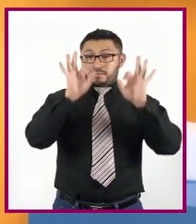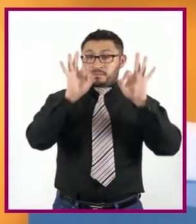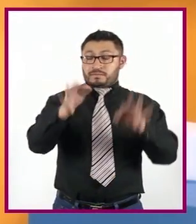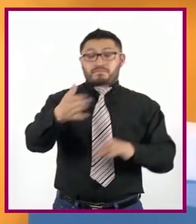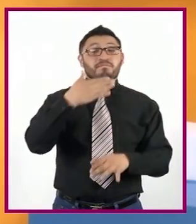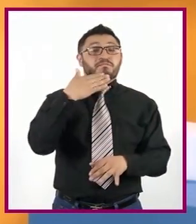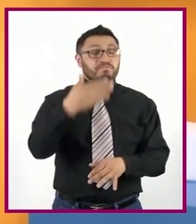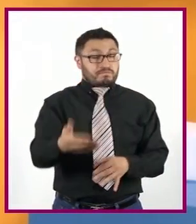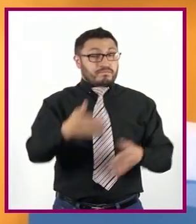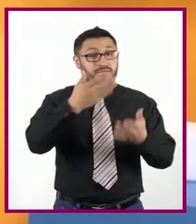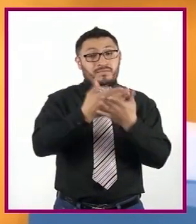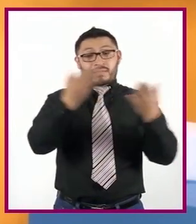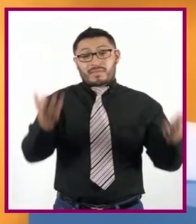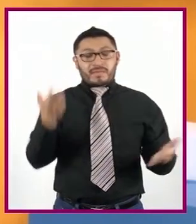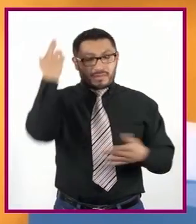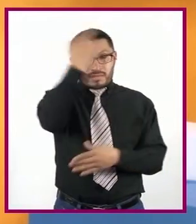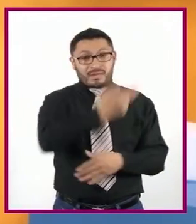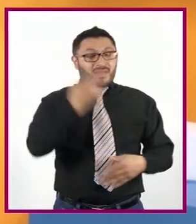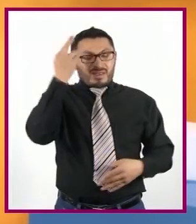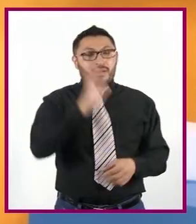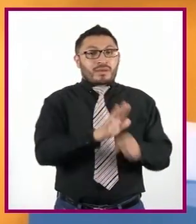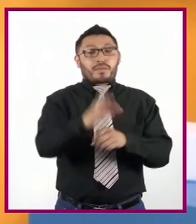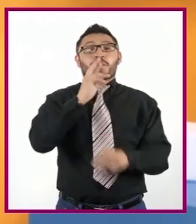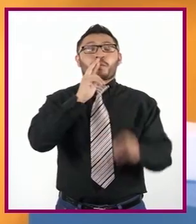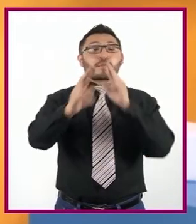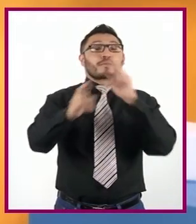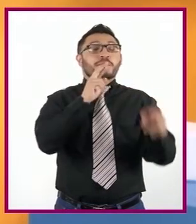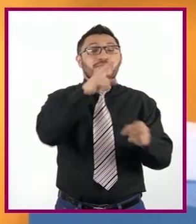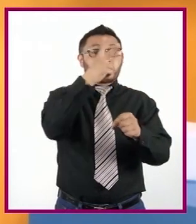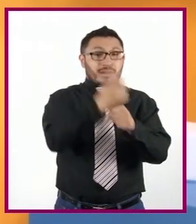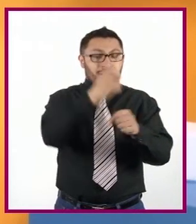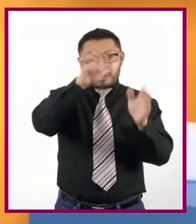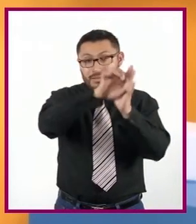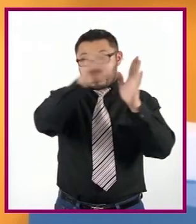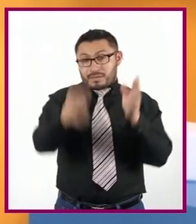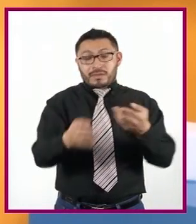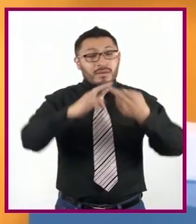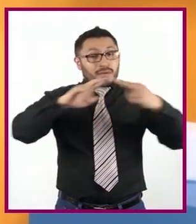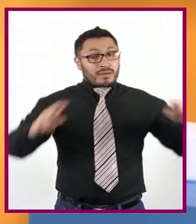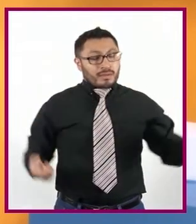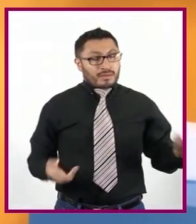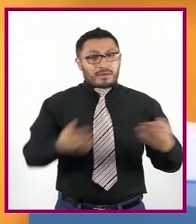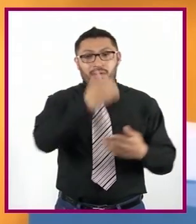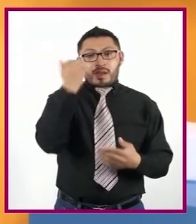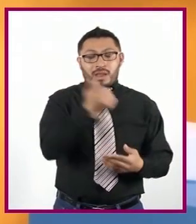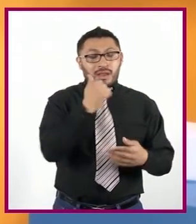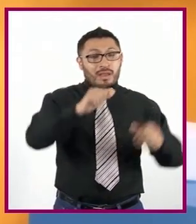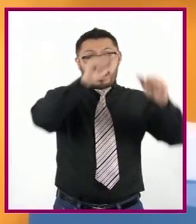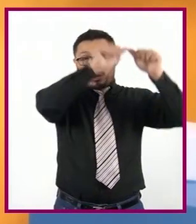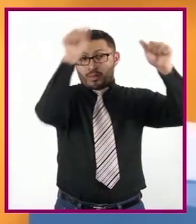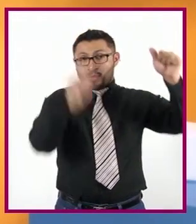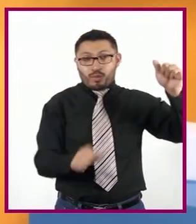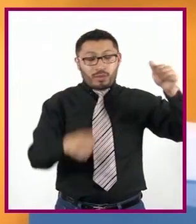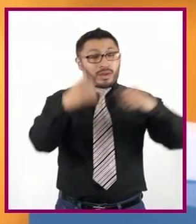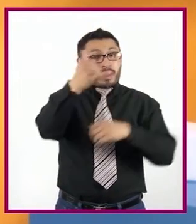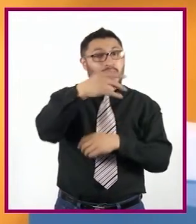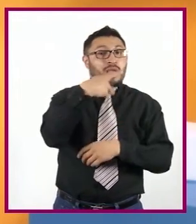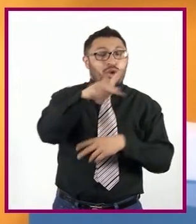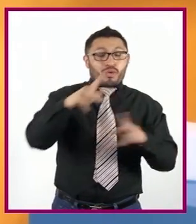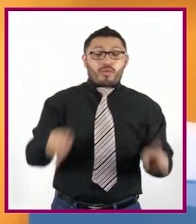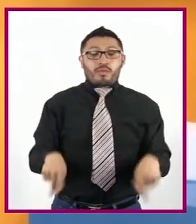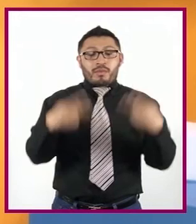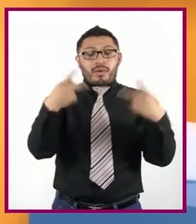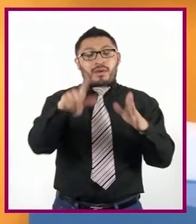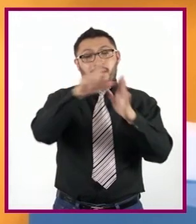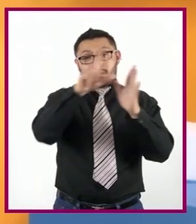¡Excelente! Ahora verifiquemos las respuestas del segundo ejemplo relacionado con la alumna de artes visuales y sus ventas en